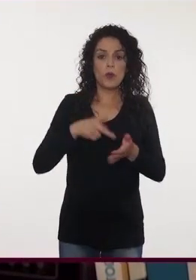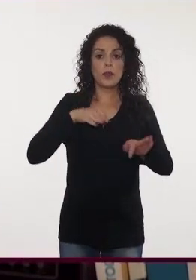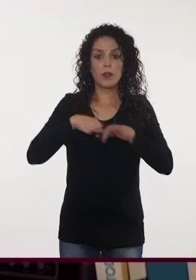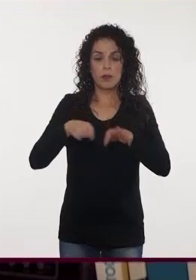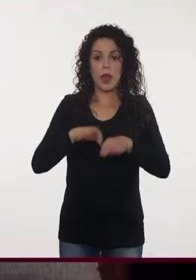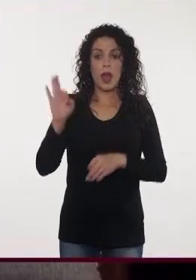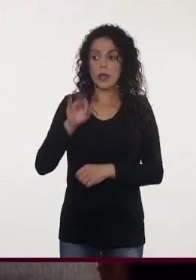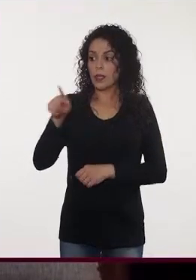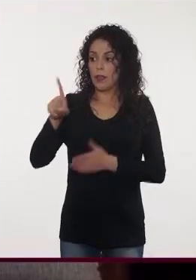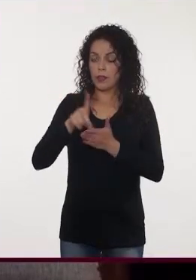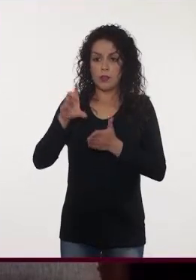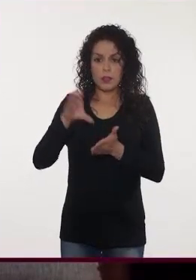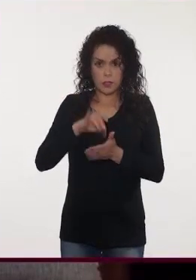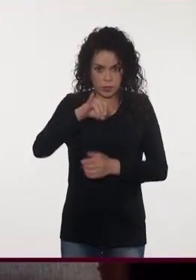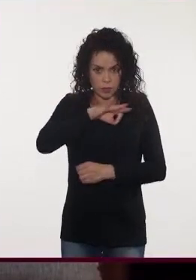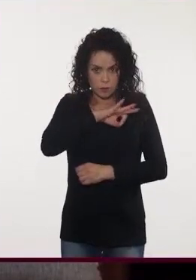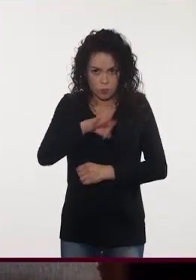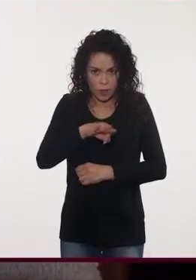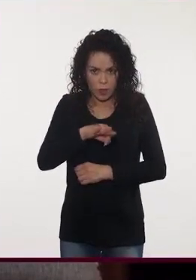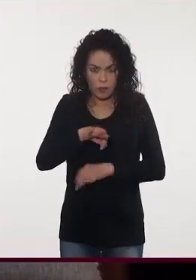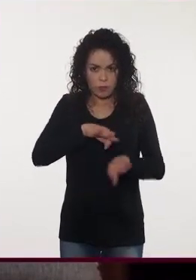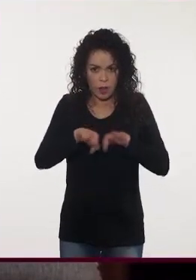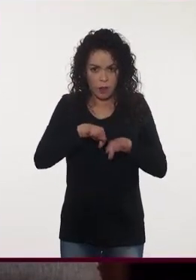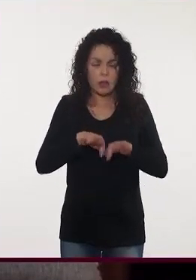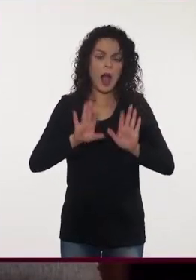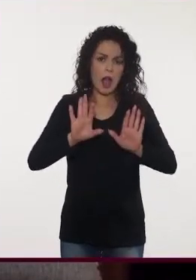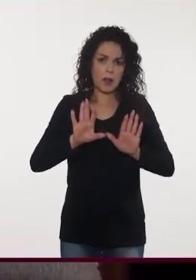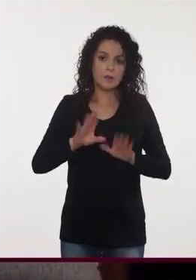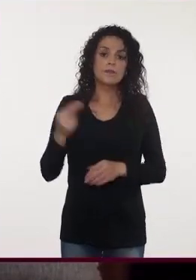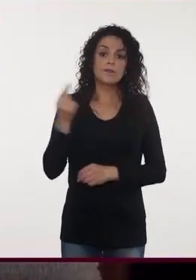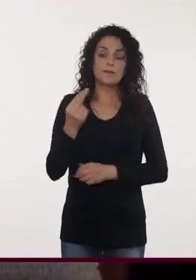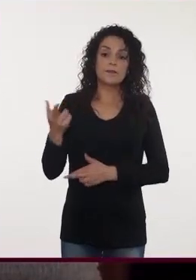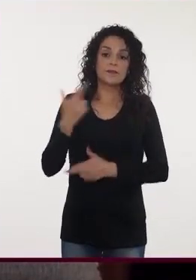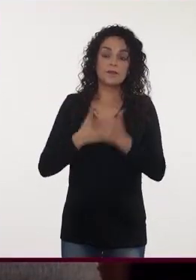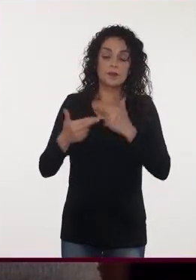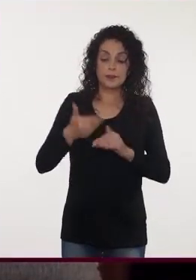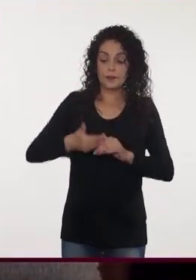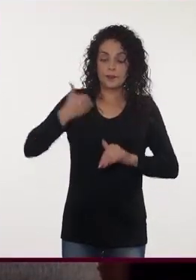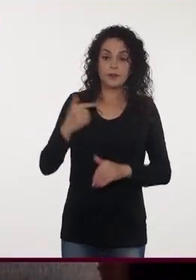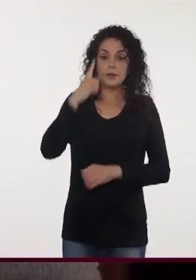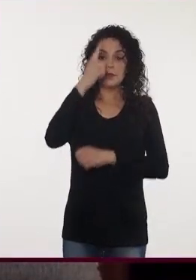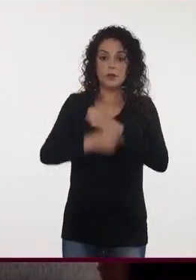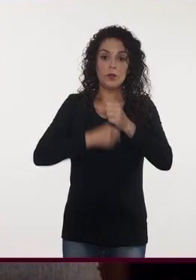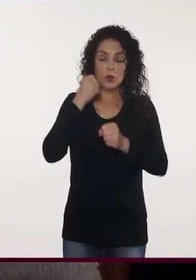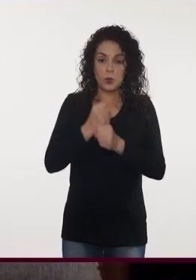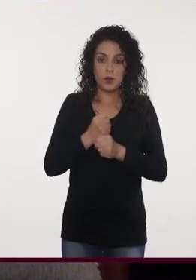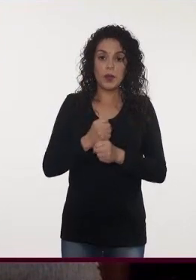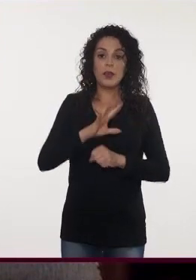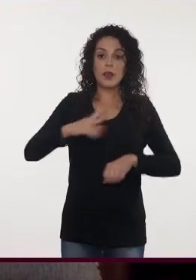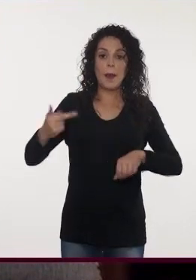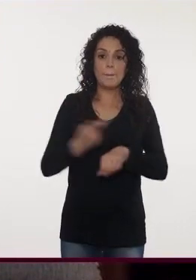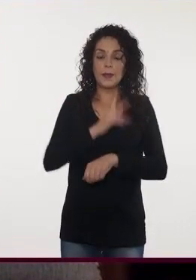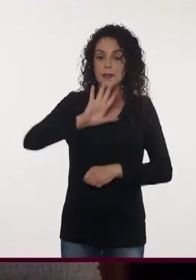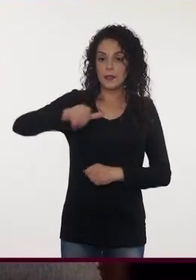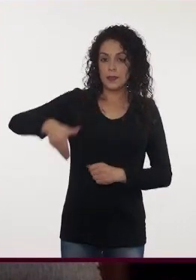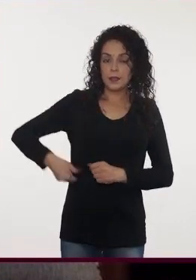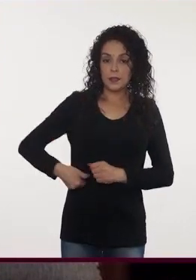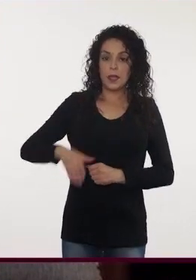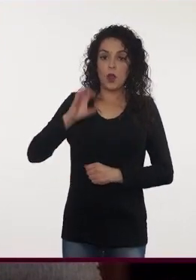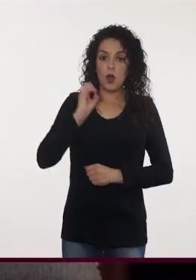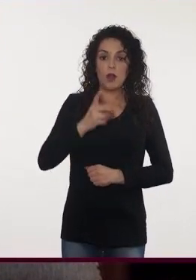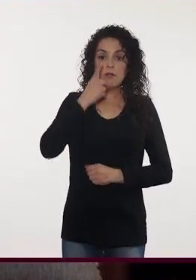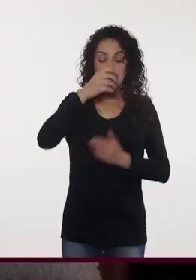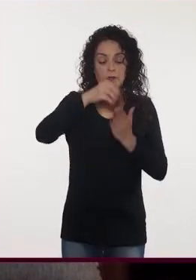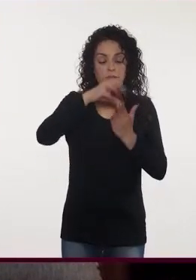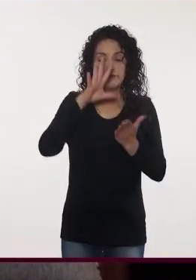lo permite, siempre y cuando regrese antes de un año natural, después de ocurrido su accidente o a partir de que haya sido declarada